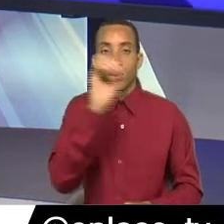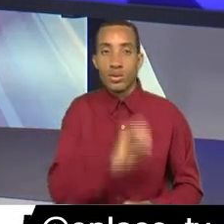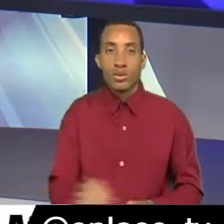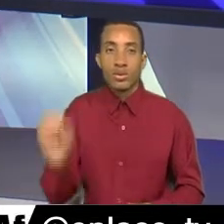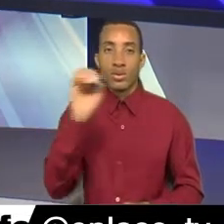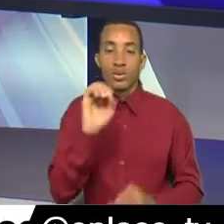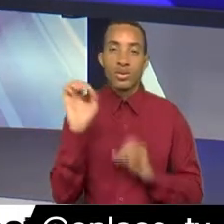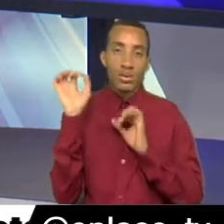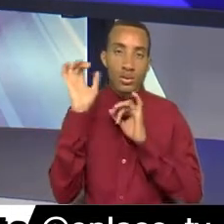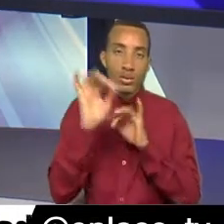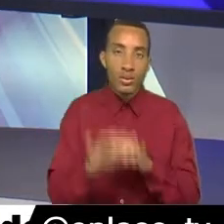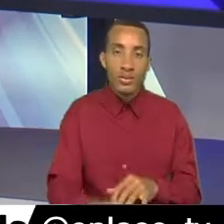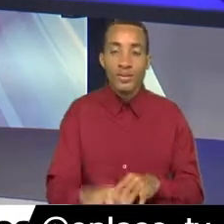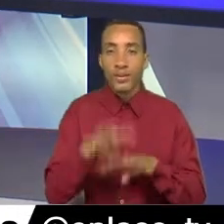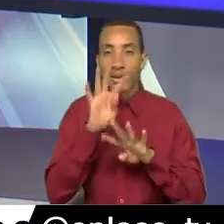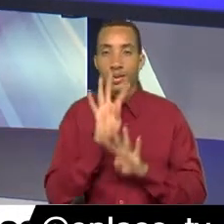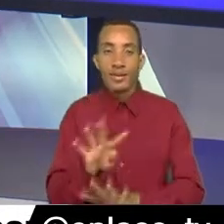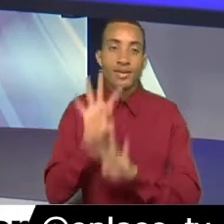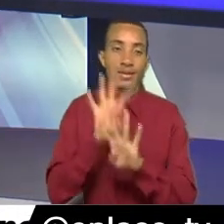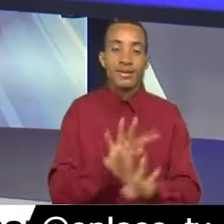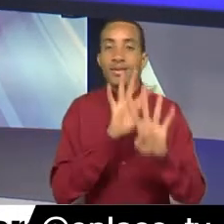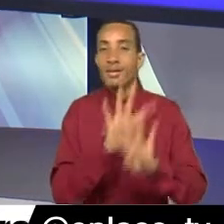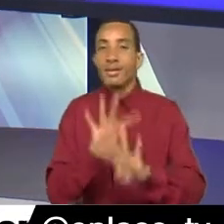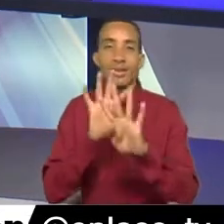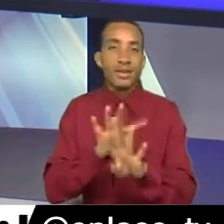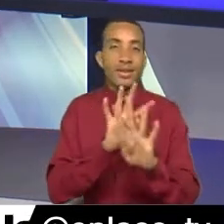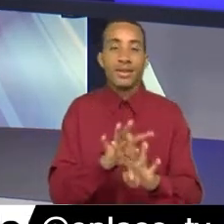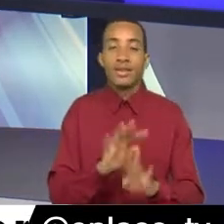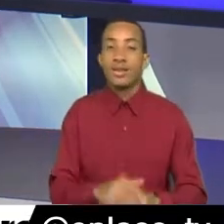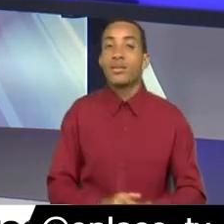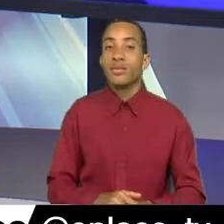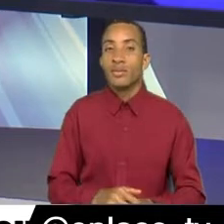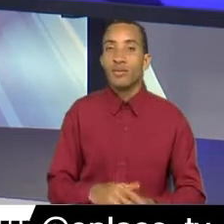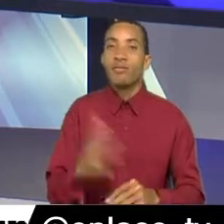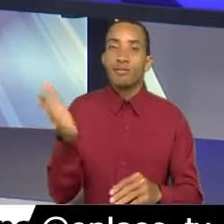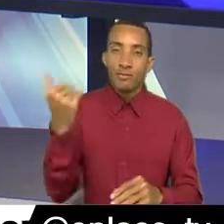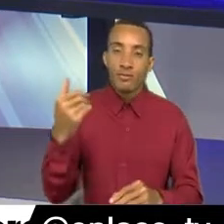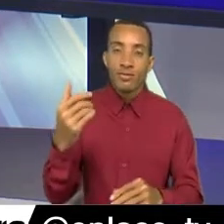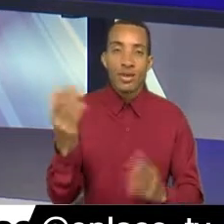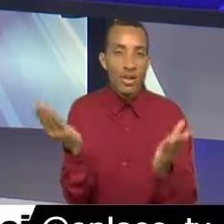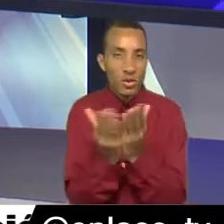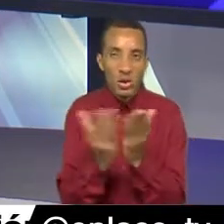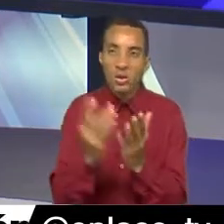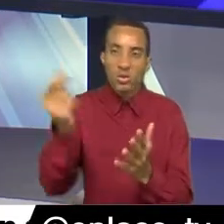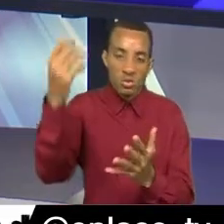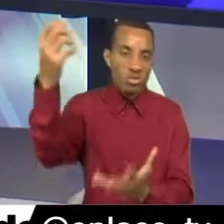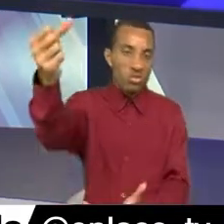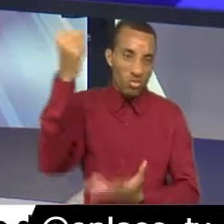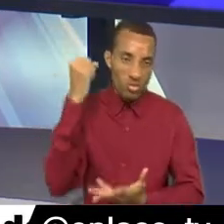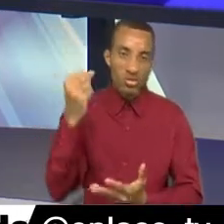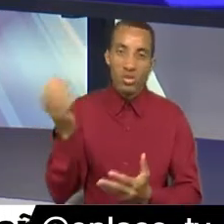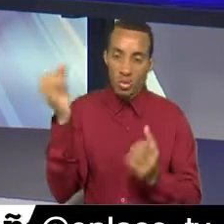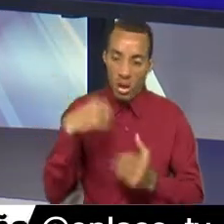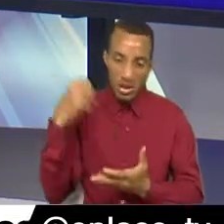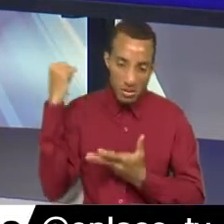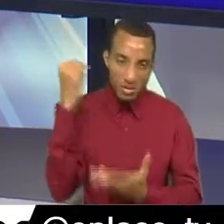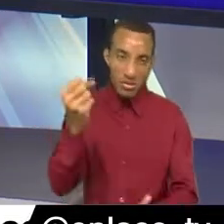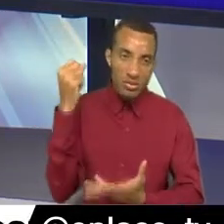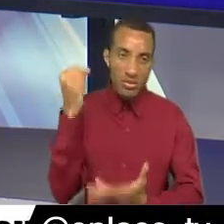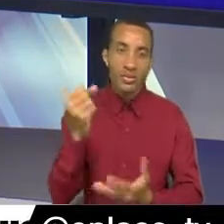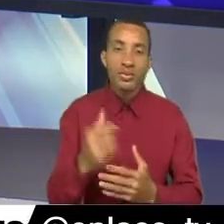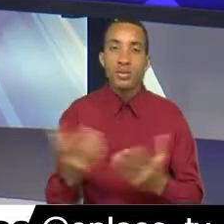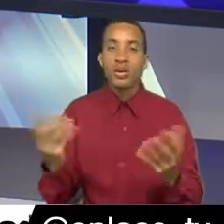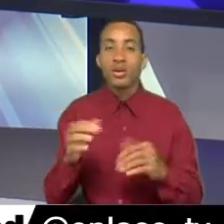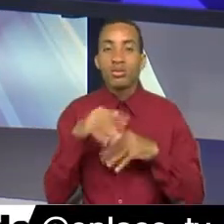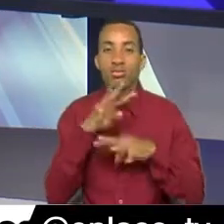Colombia para reclamar del Gobierno Nacional mayor presupuesto para la educación. La marcha en Barranca Bermeja partirá del Seminario San Pedro